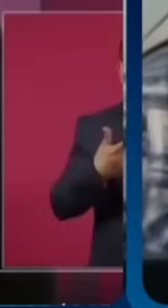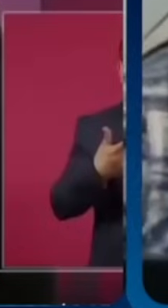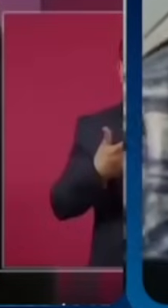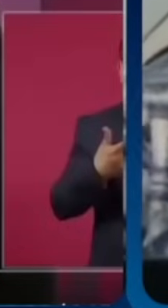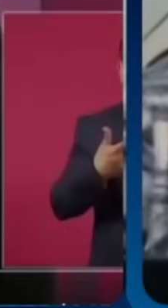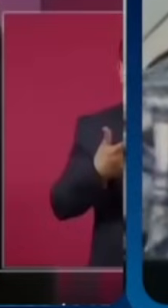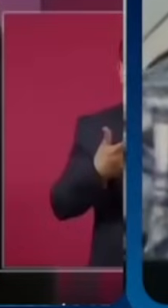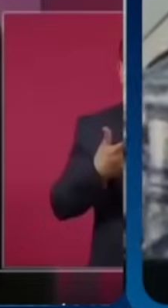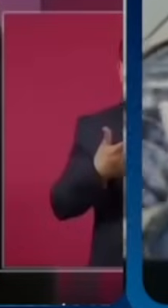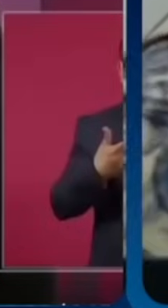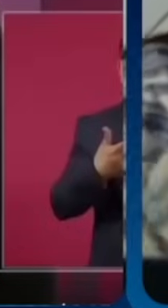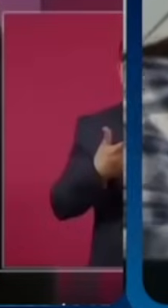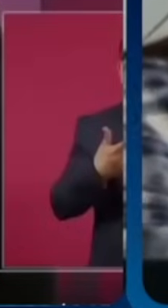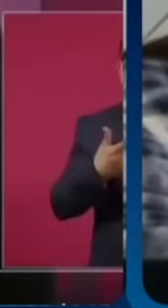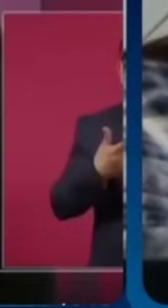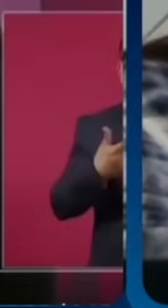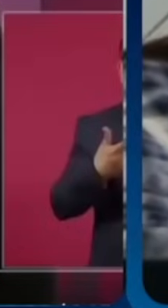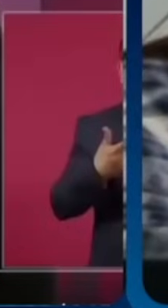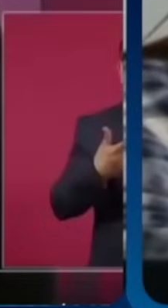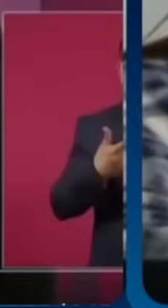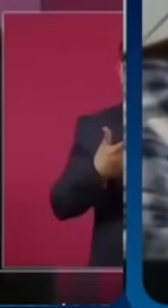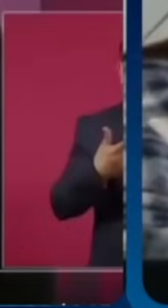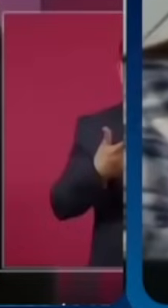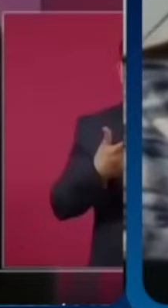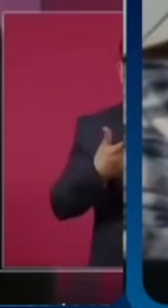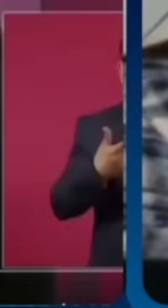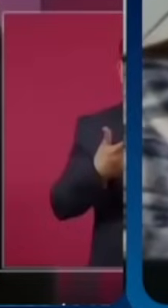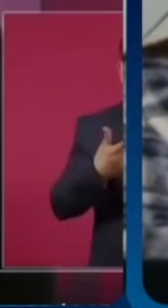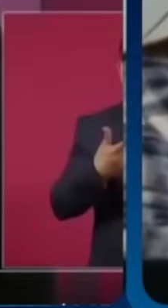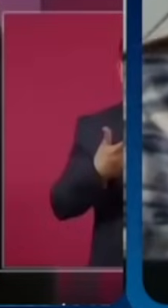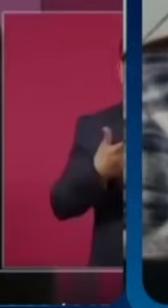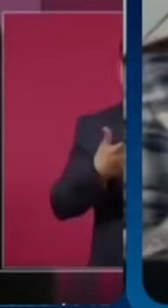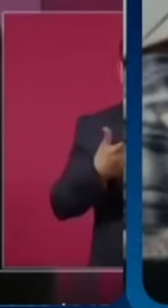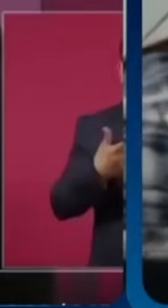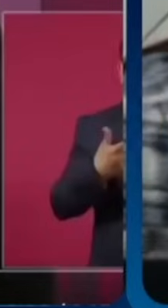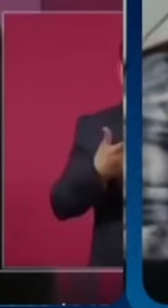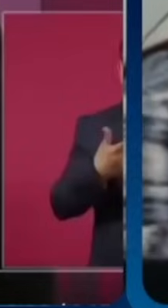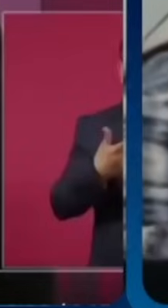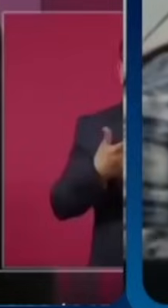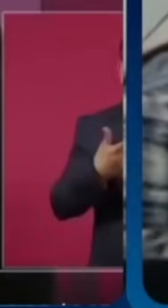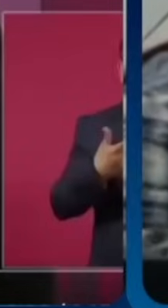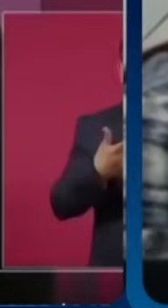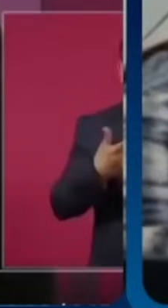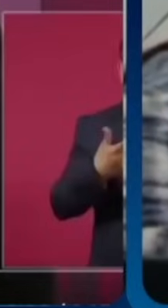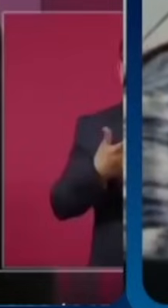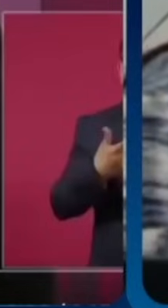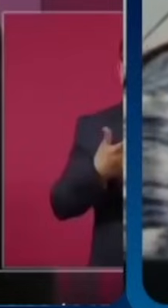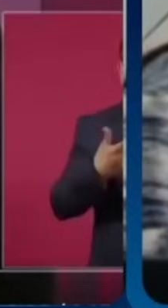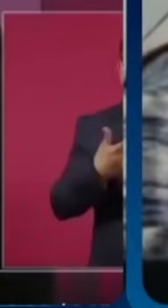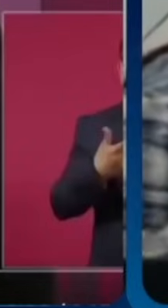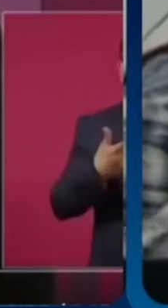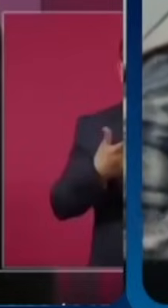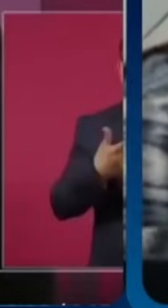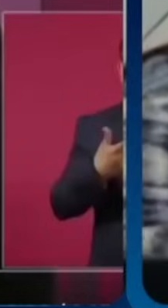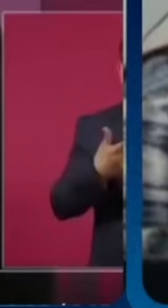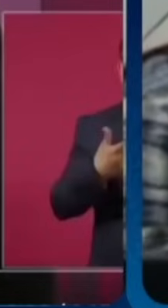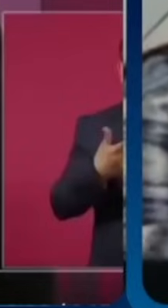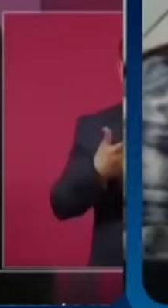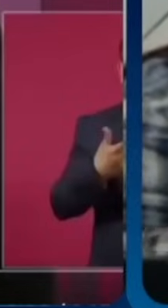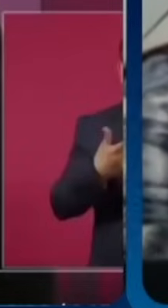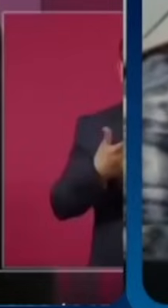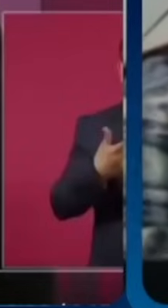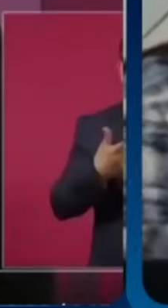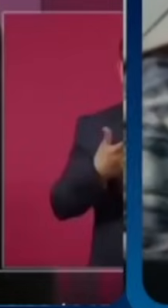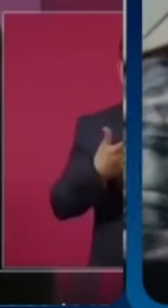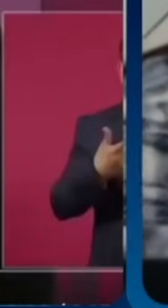presidente de la República. Eso es falso. Te voy a poner el video. Se quedaron los fideicomisos. Se quedaron